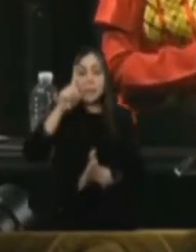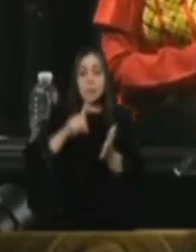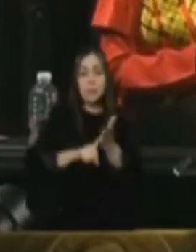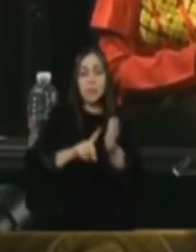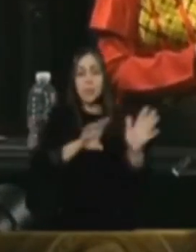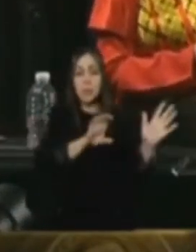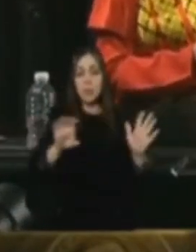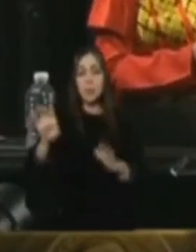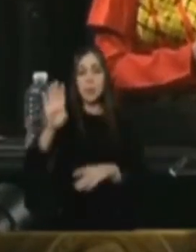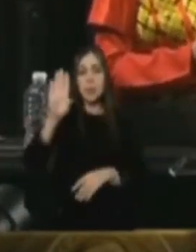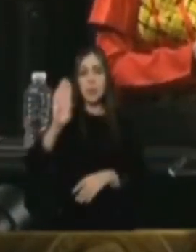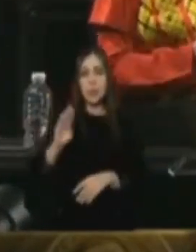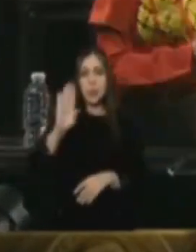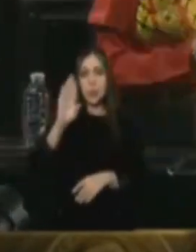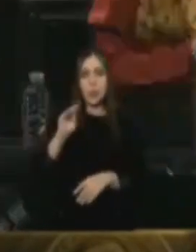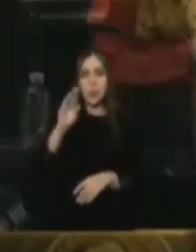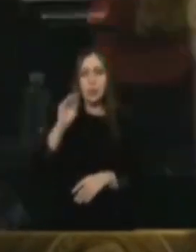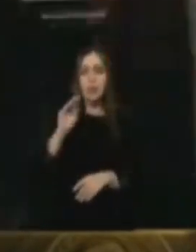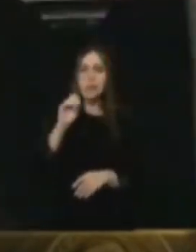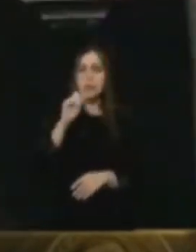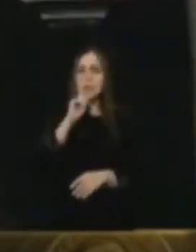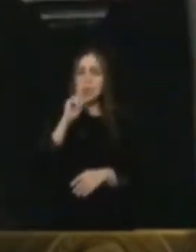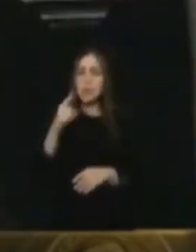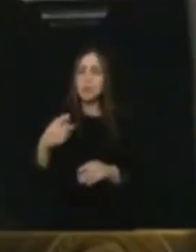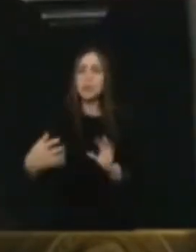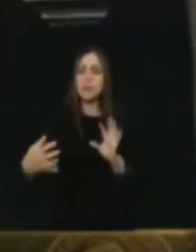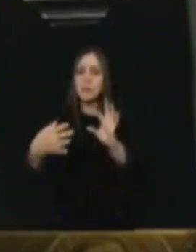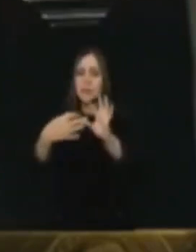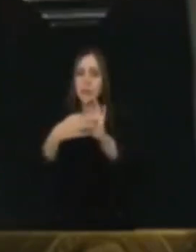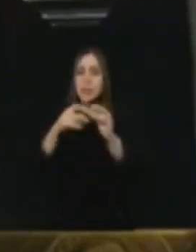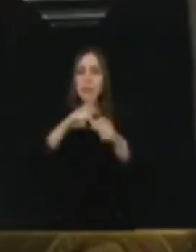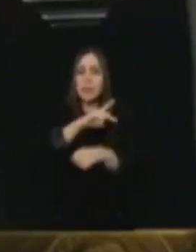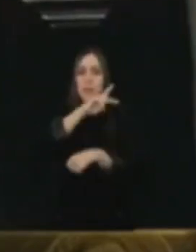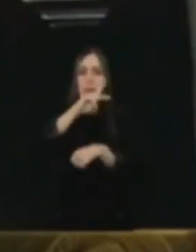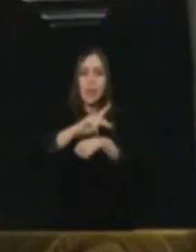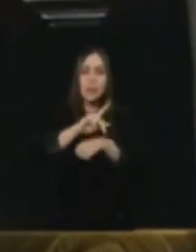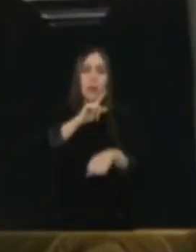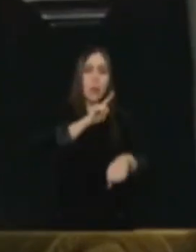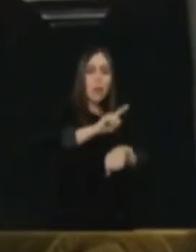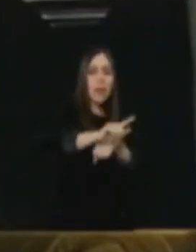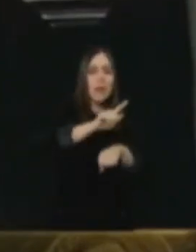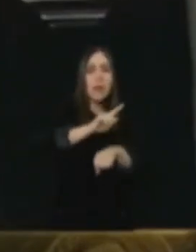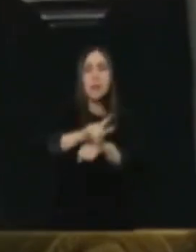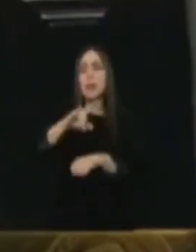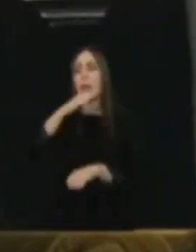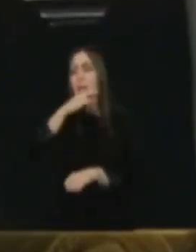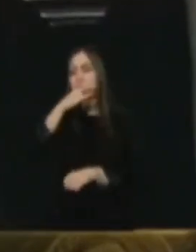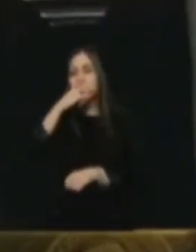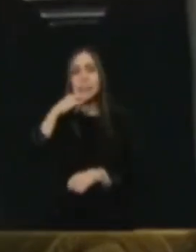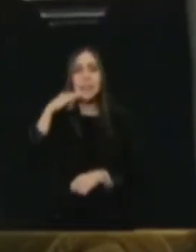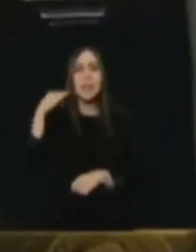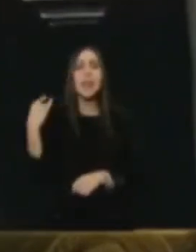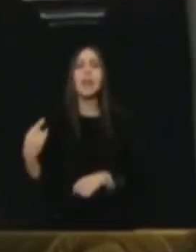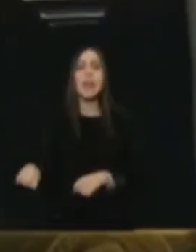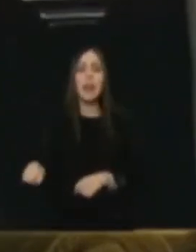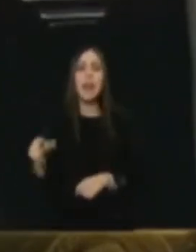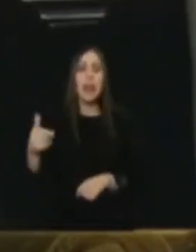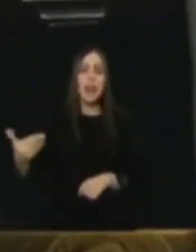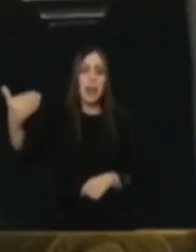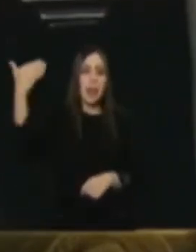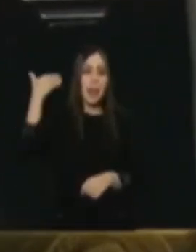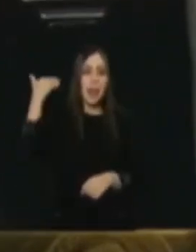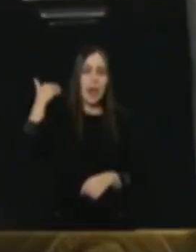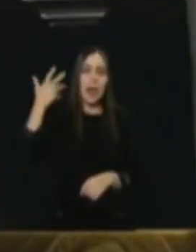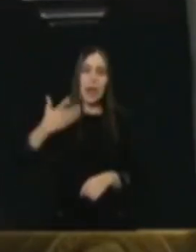situó al lado de Chile y de Guatemala, que ya había recibido otros